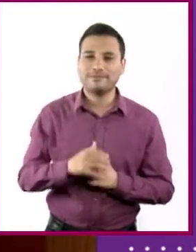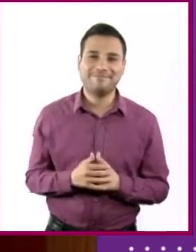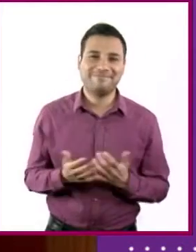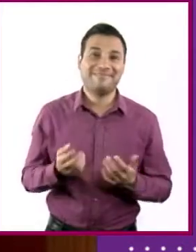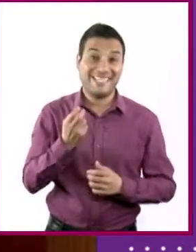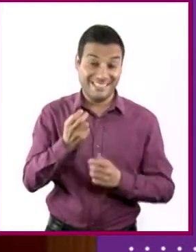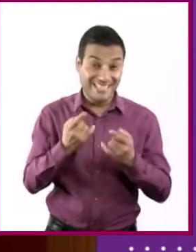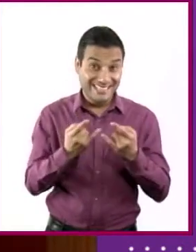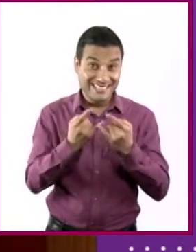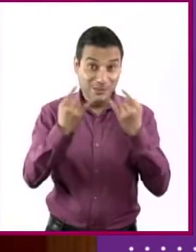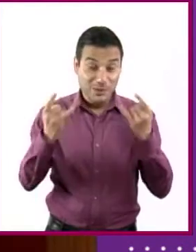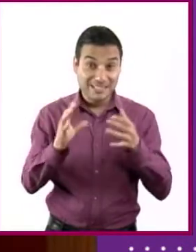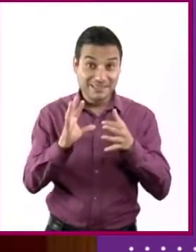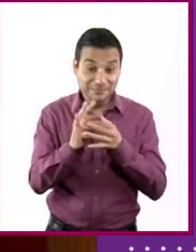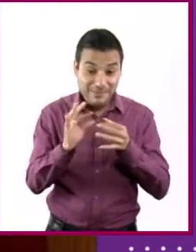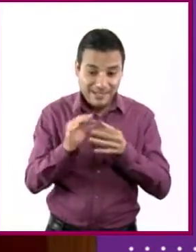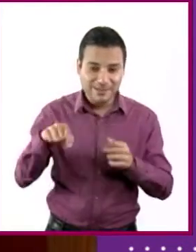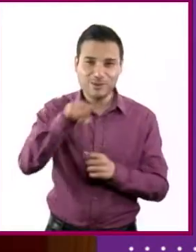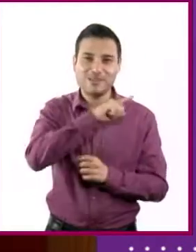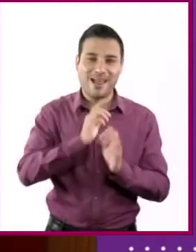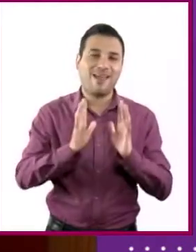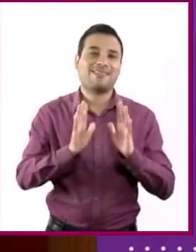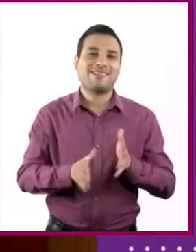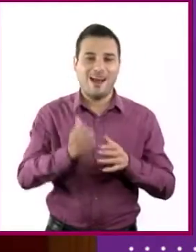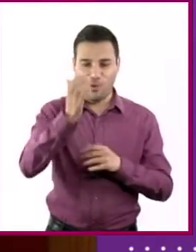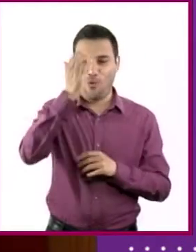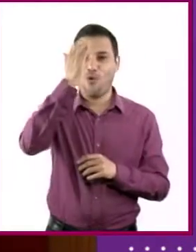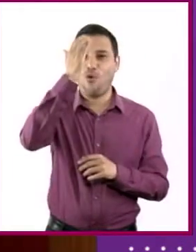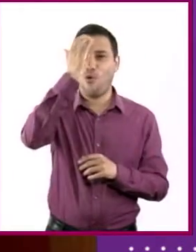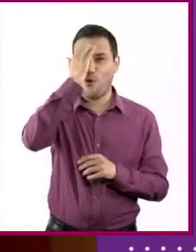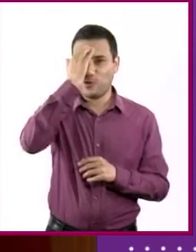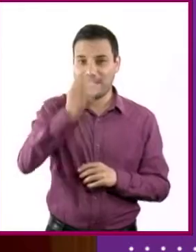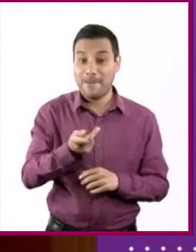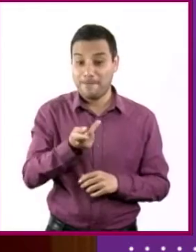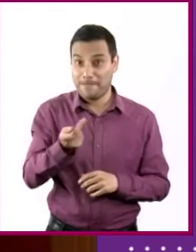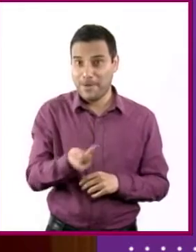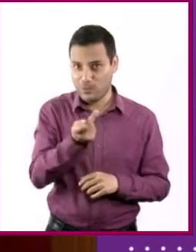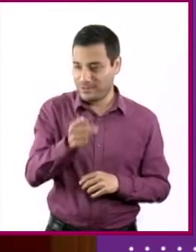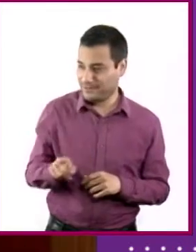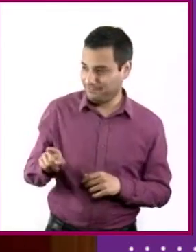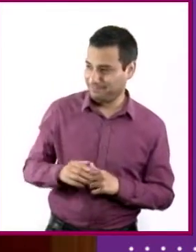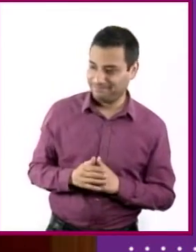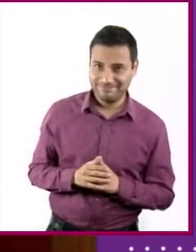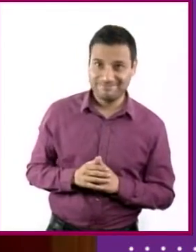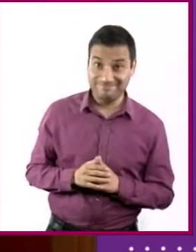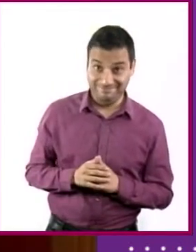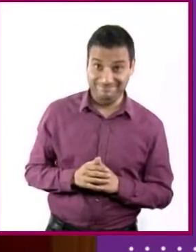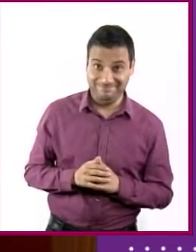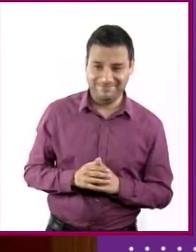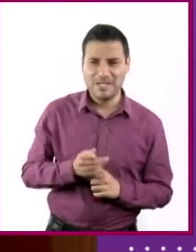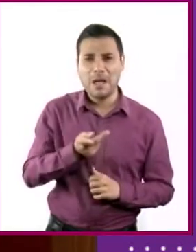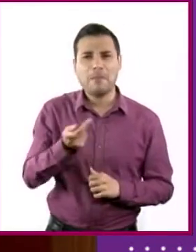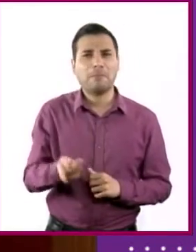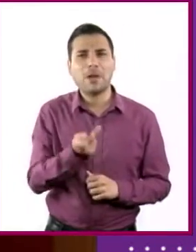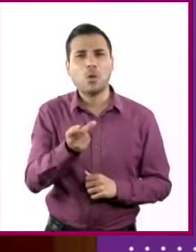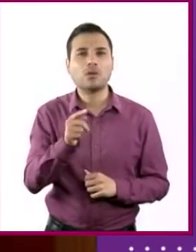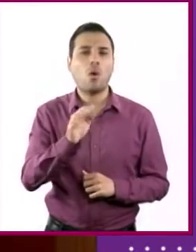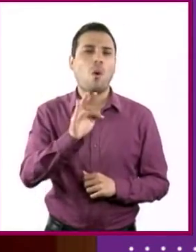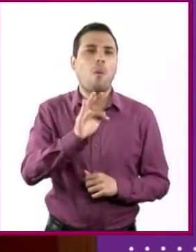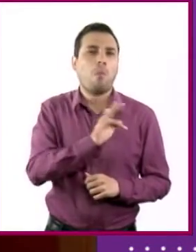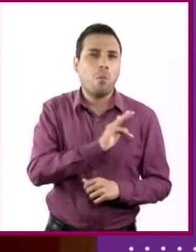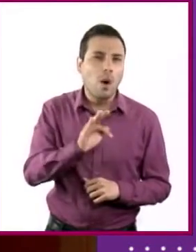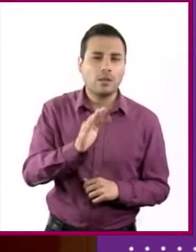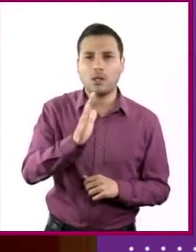esta narración, conocimos y practicamos el uso interrogativo de Could para hacer preguntas sobre habilidades